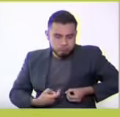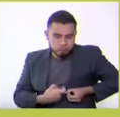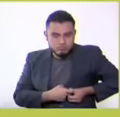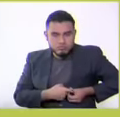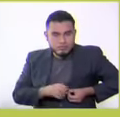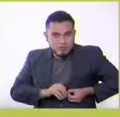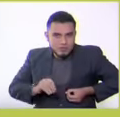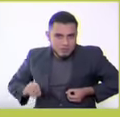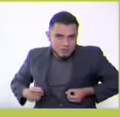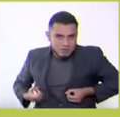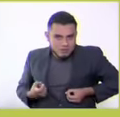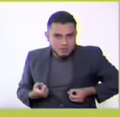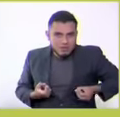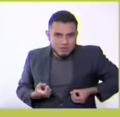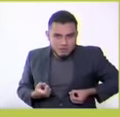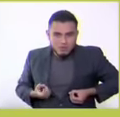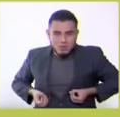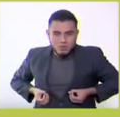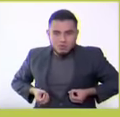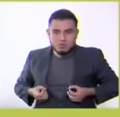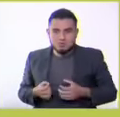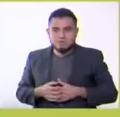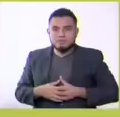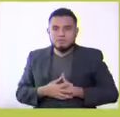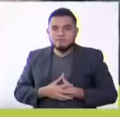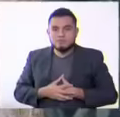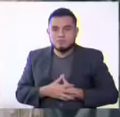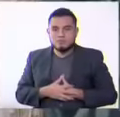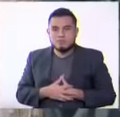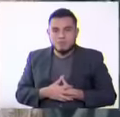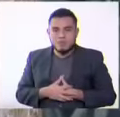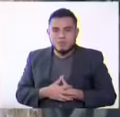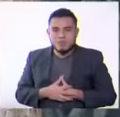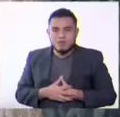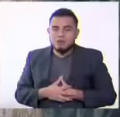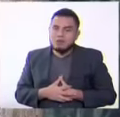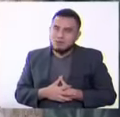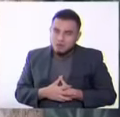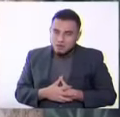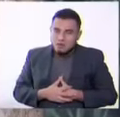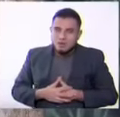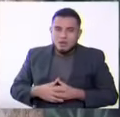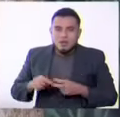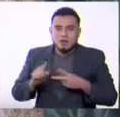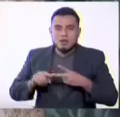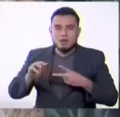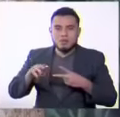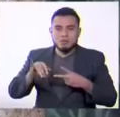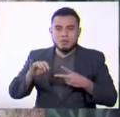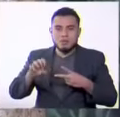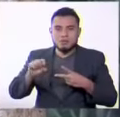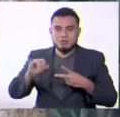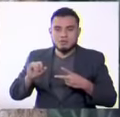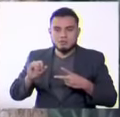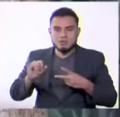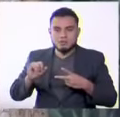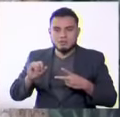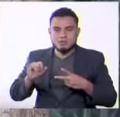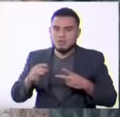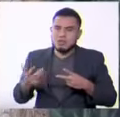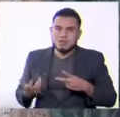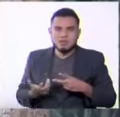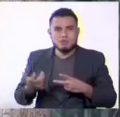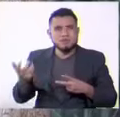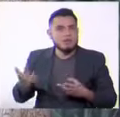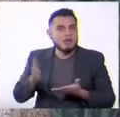Variedad en los ciclos de vida. A pesar que la meiosis y la fertilización son comunes en todos los